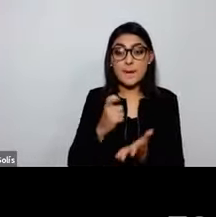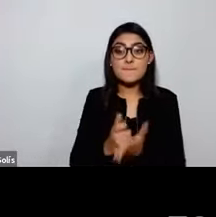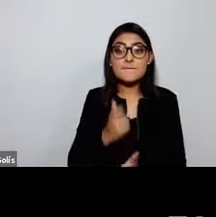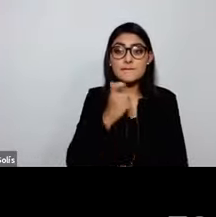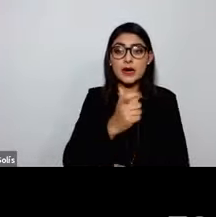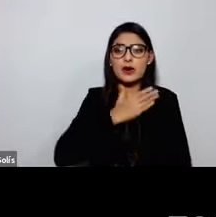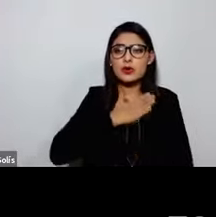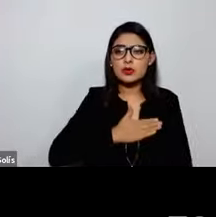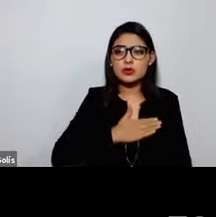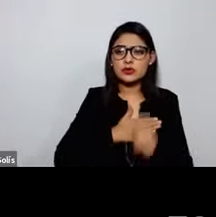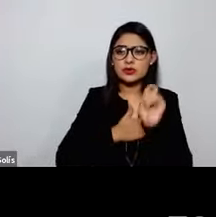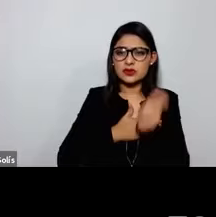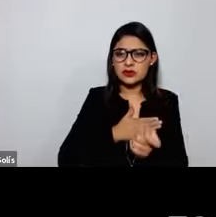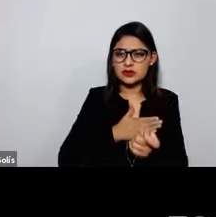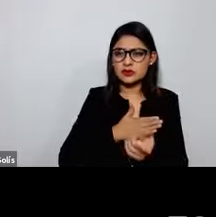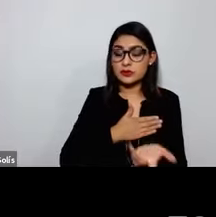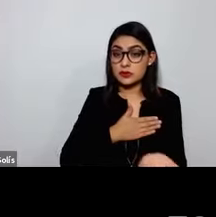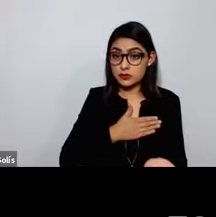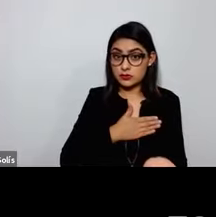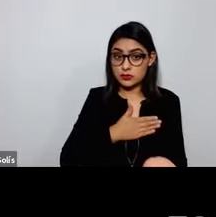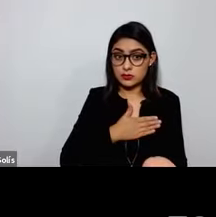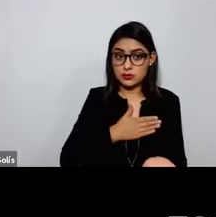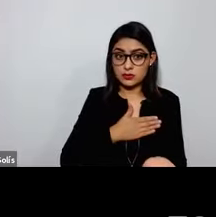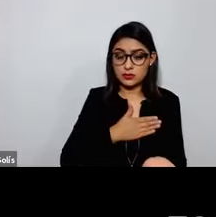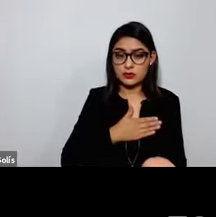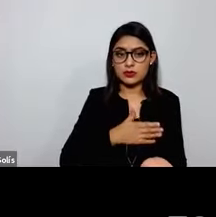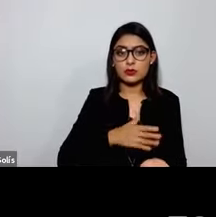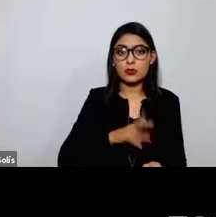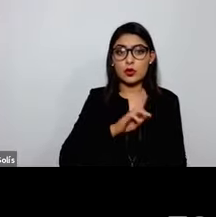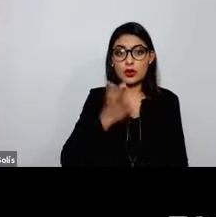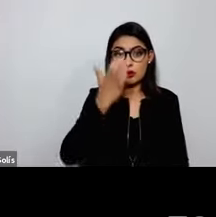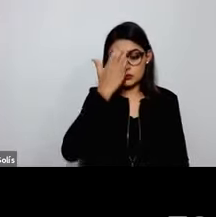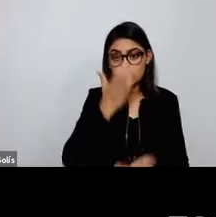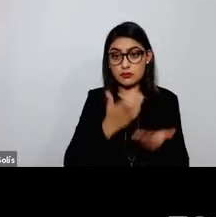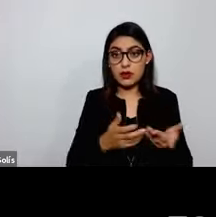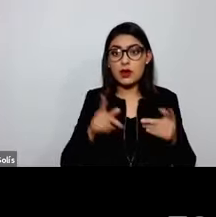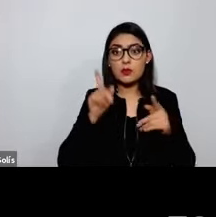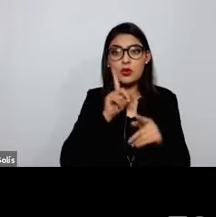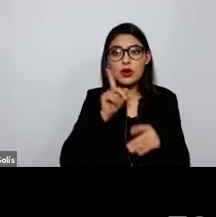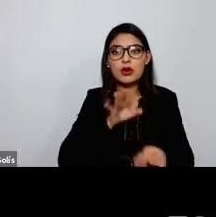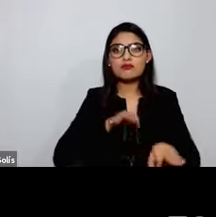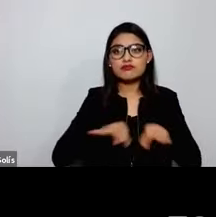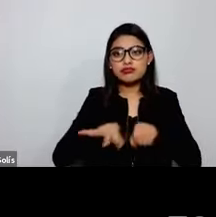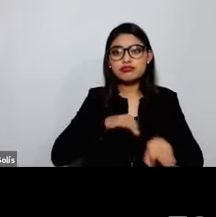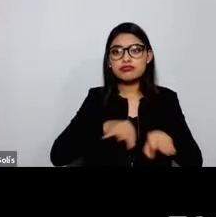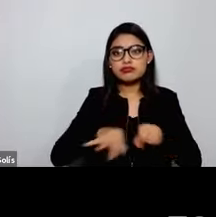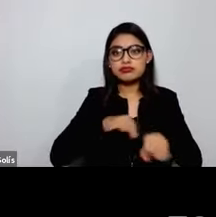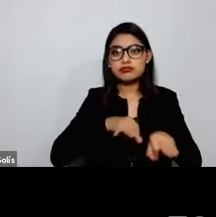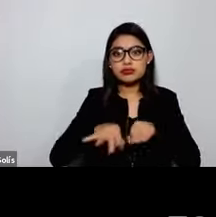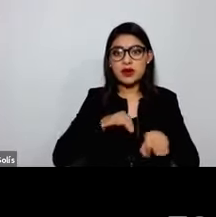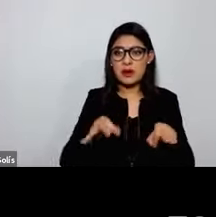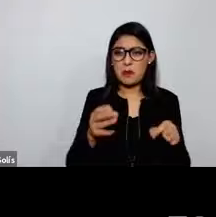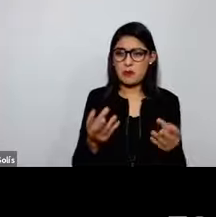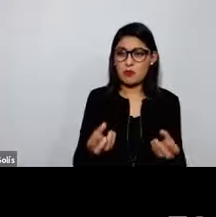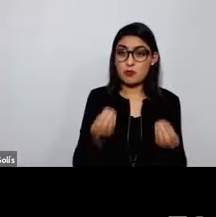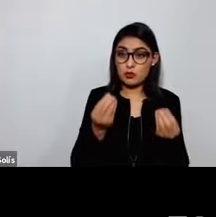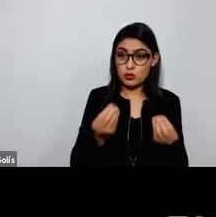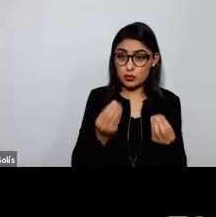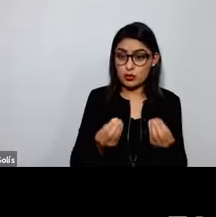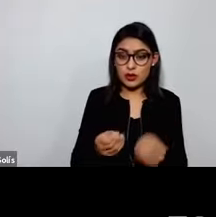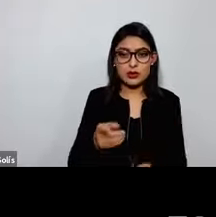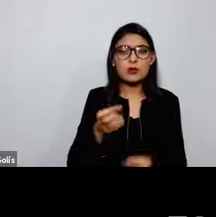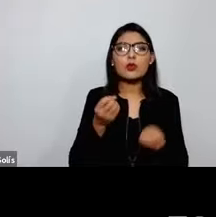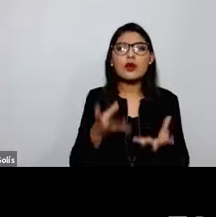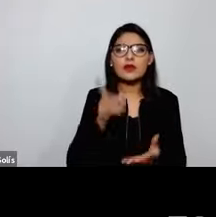lo único que viene a reconocer es el trabajo no remunerado que realizan millones de mujeres,